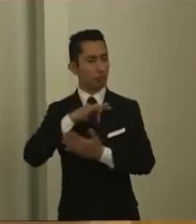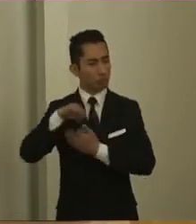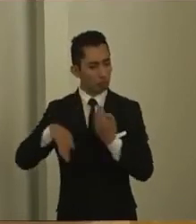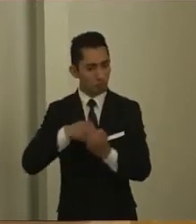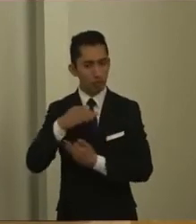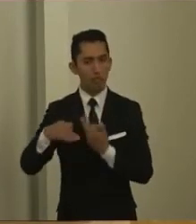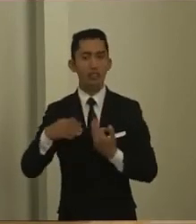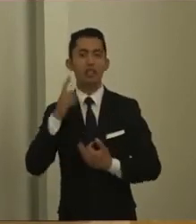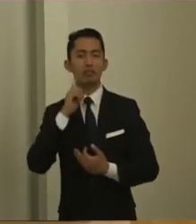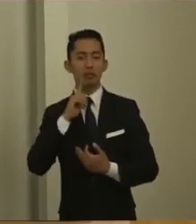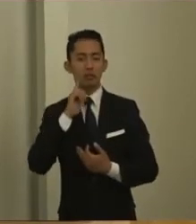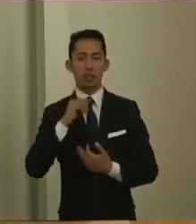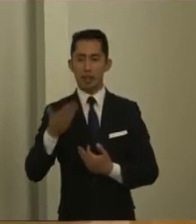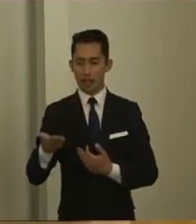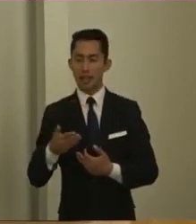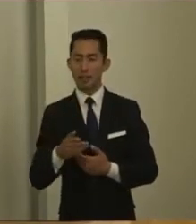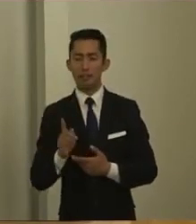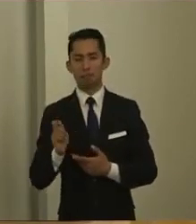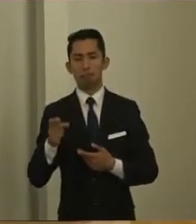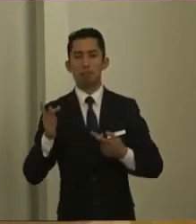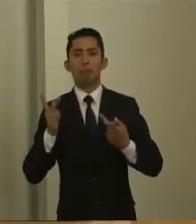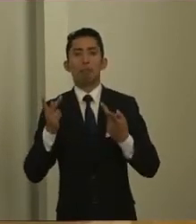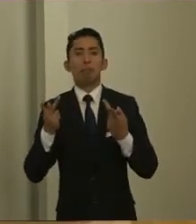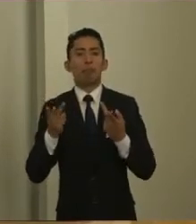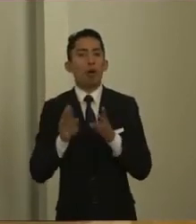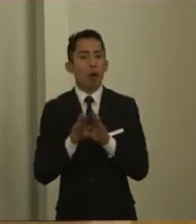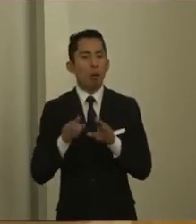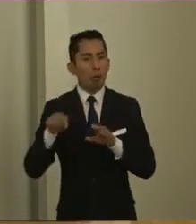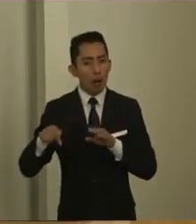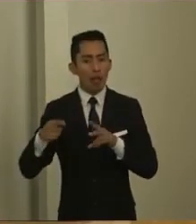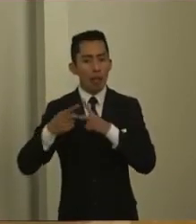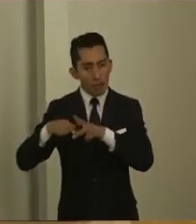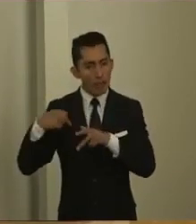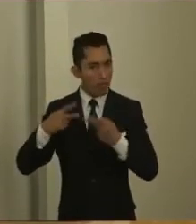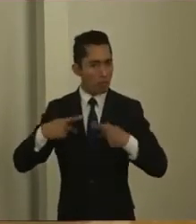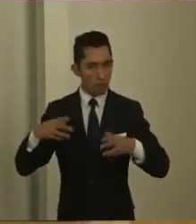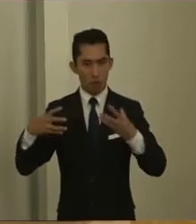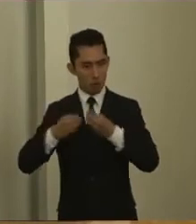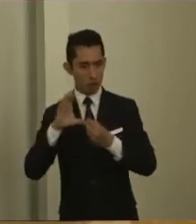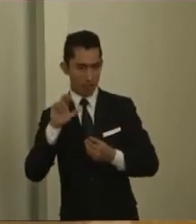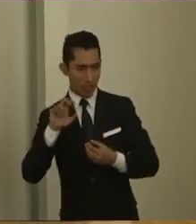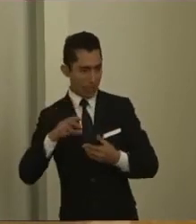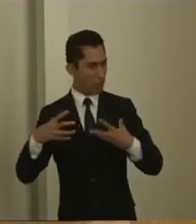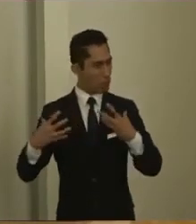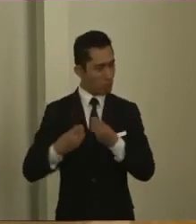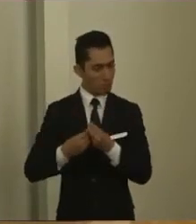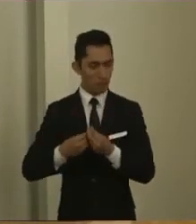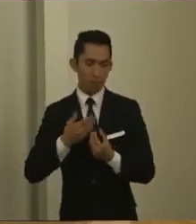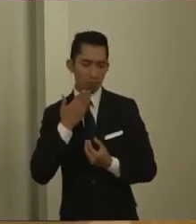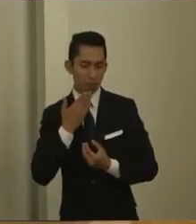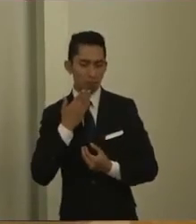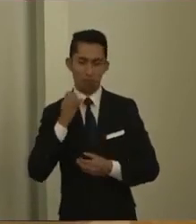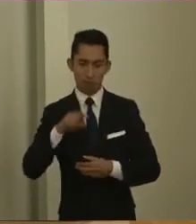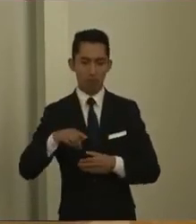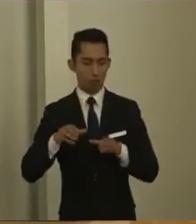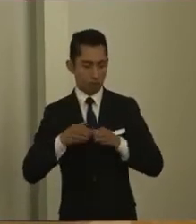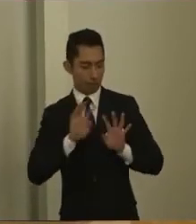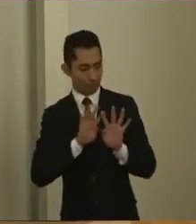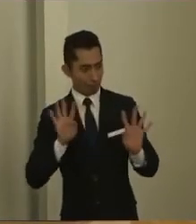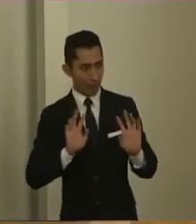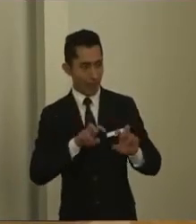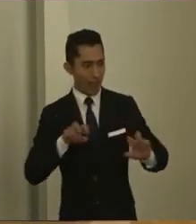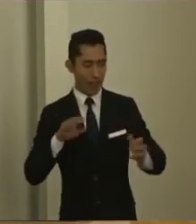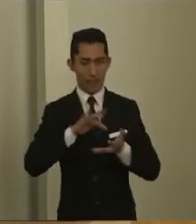veracruz cuarta visitadora a joaquín arroyo secretario técnico y a los integrantes de la comisión nacional aquí presentes